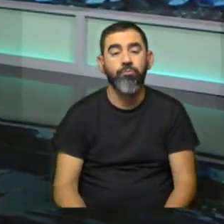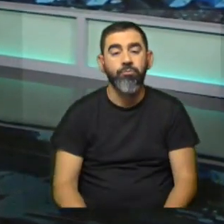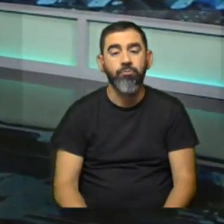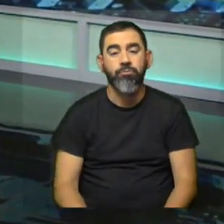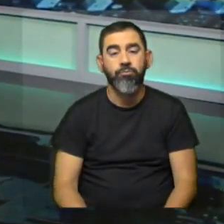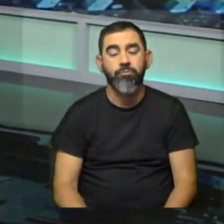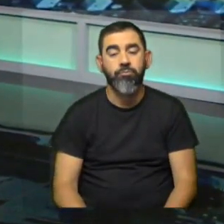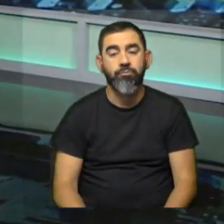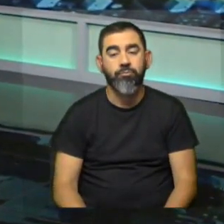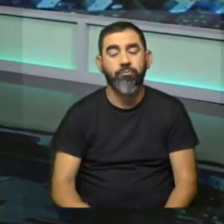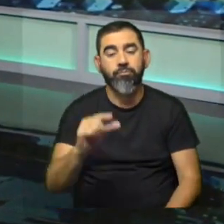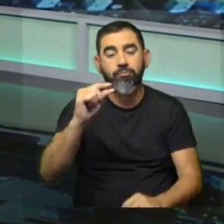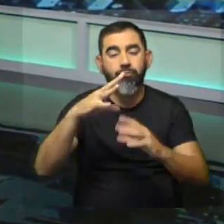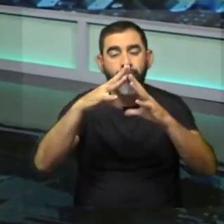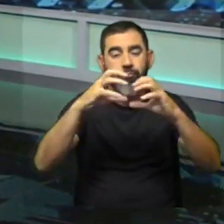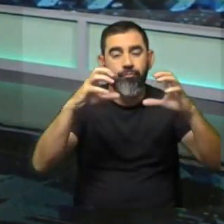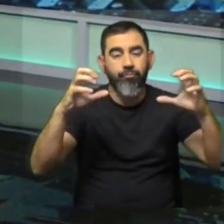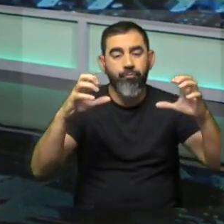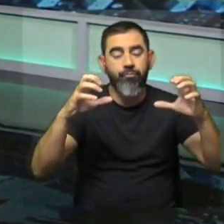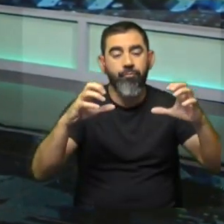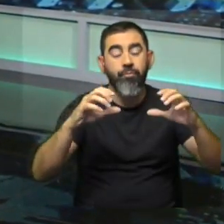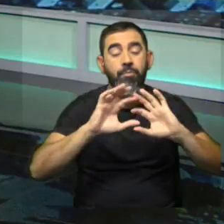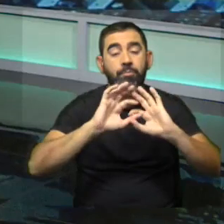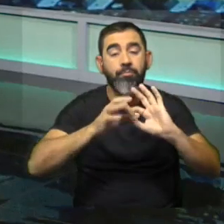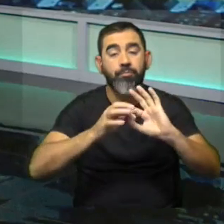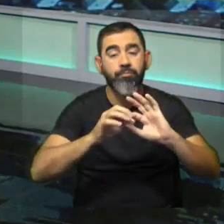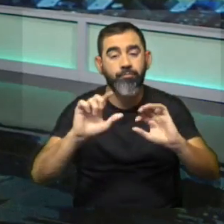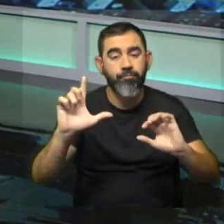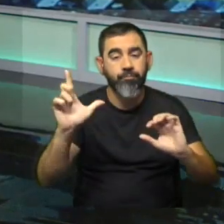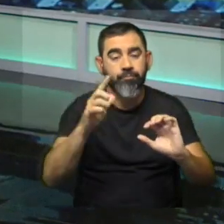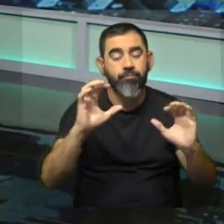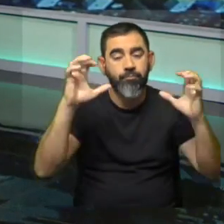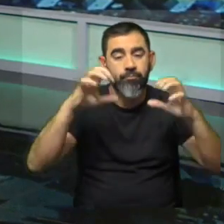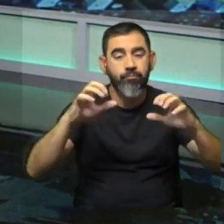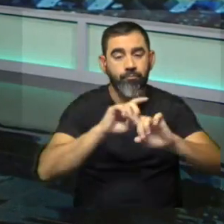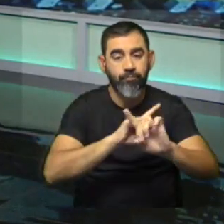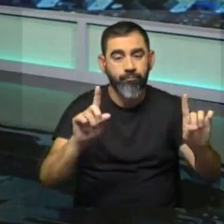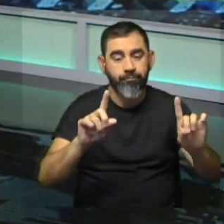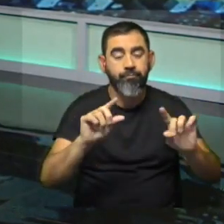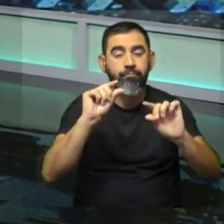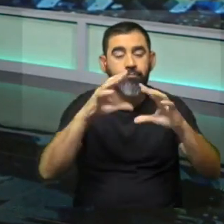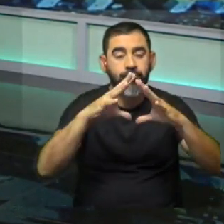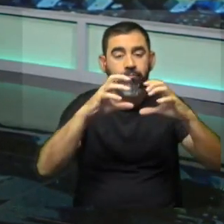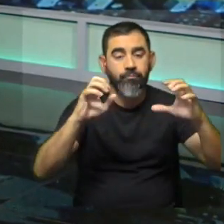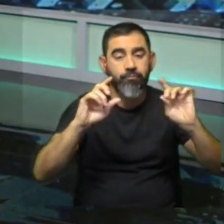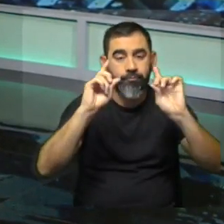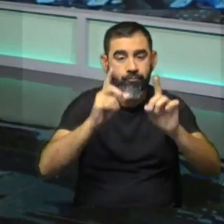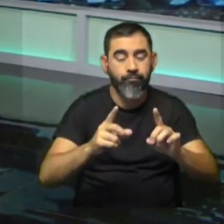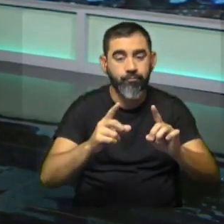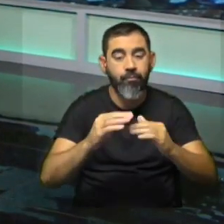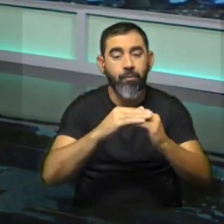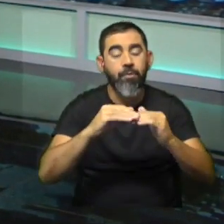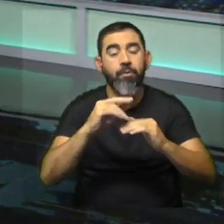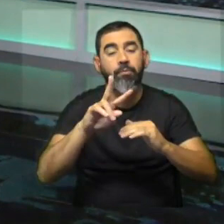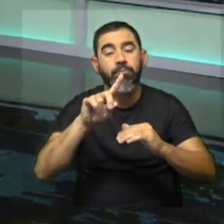31 con cielo nuboso y algo nuboso. Y de momento el miércoles seguirá sin lluvias como esta jornada, con cielo algo nuboso y nuboso. Las temperaturas